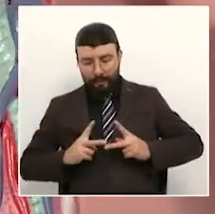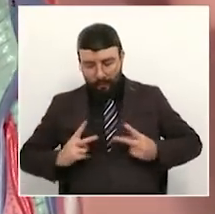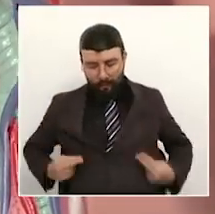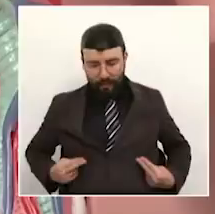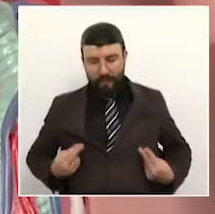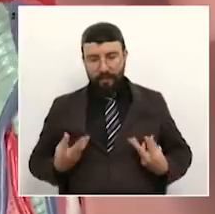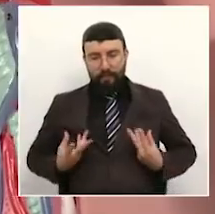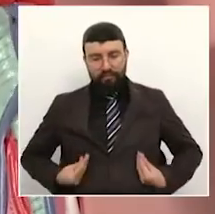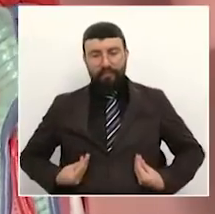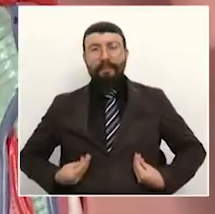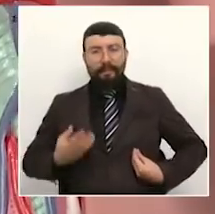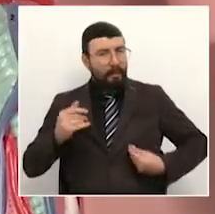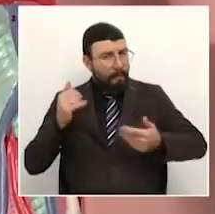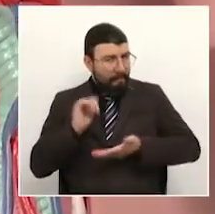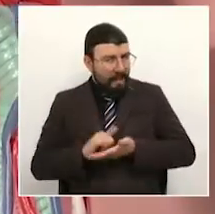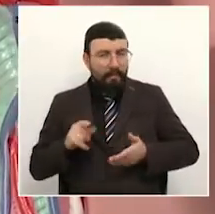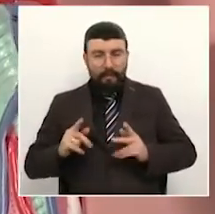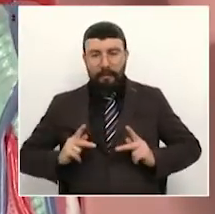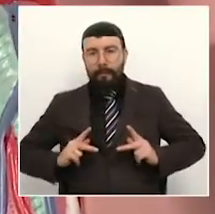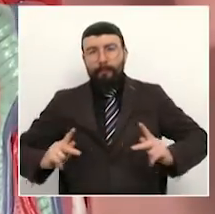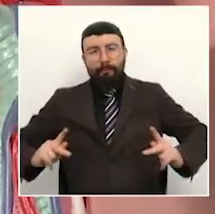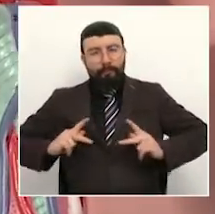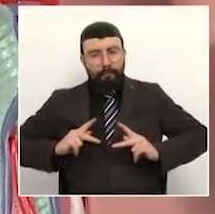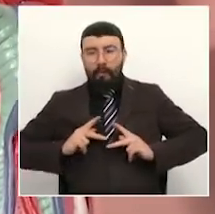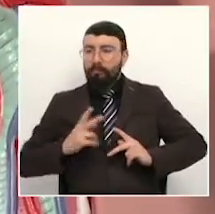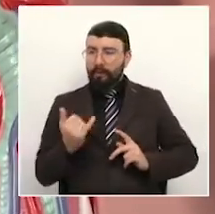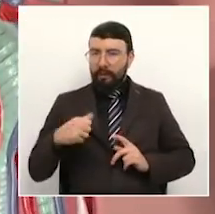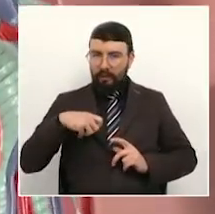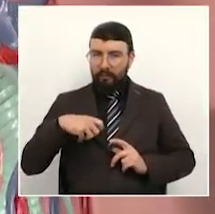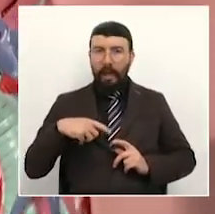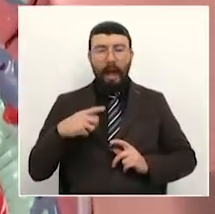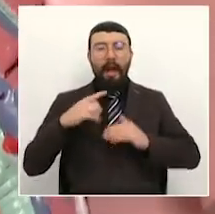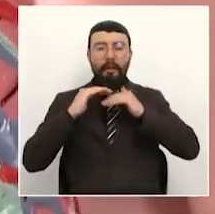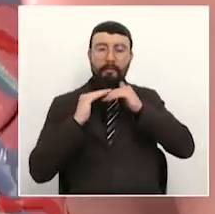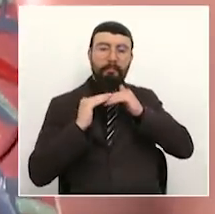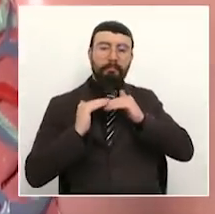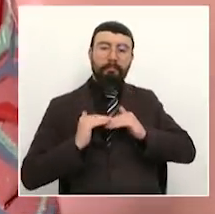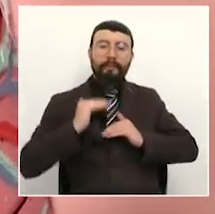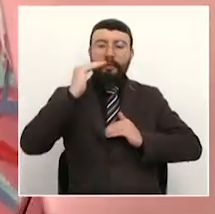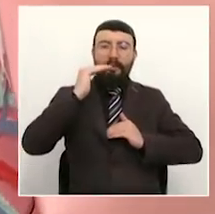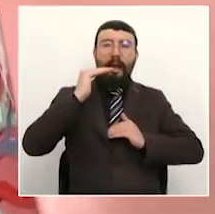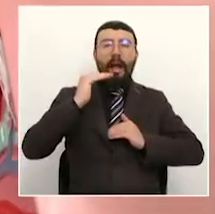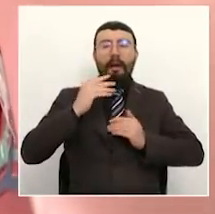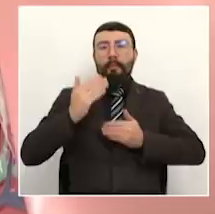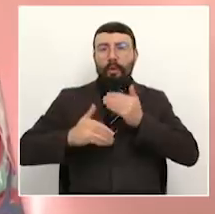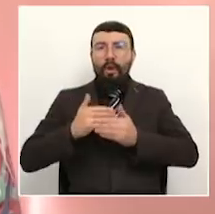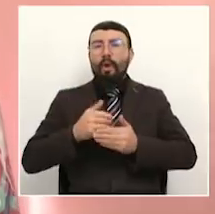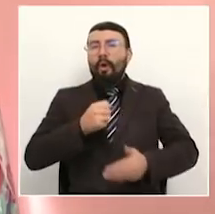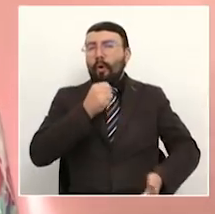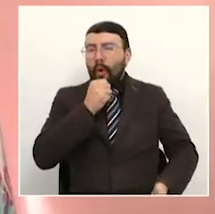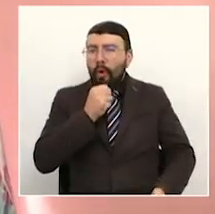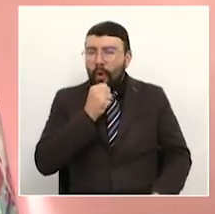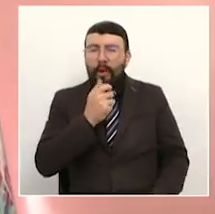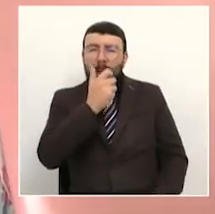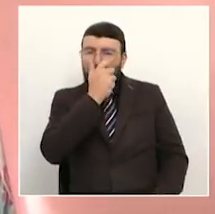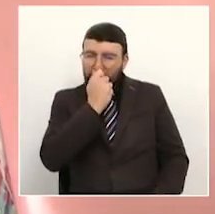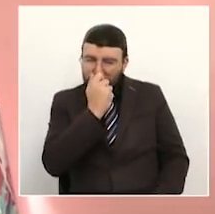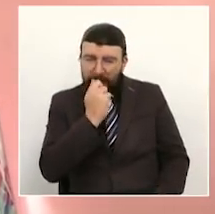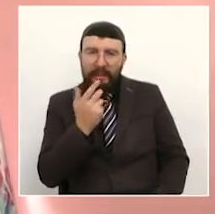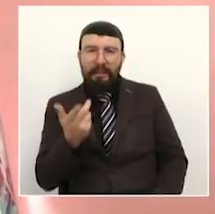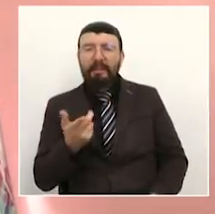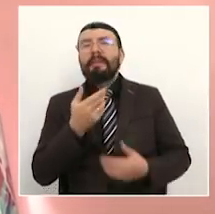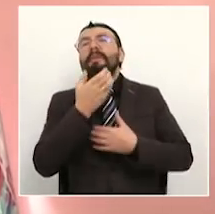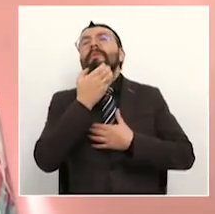o el pulmón ya en sí entonces en cuanto a las respiratorias altas son los procesos gripales cierto las faringitis